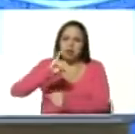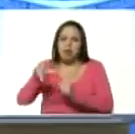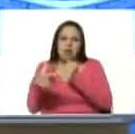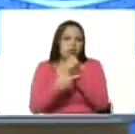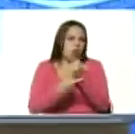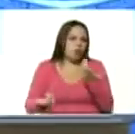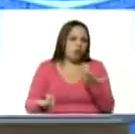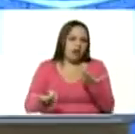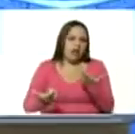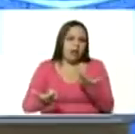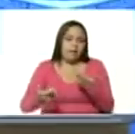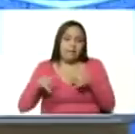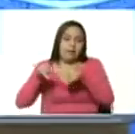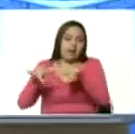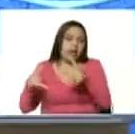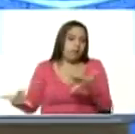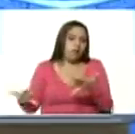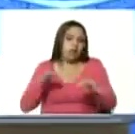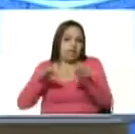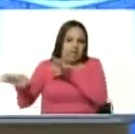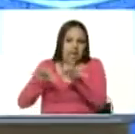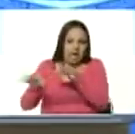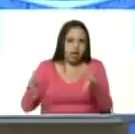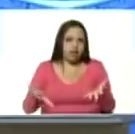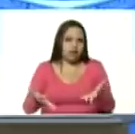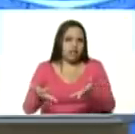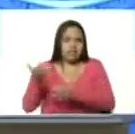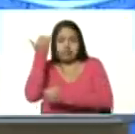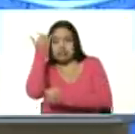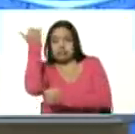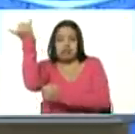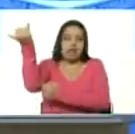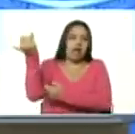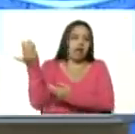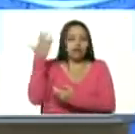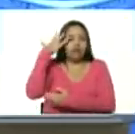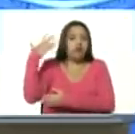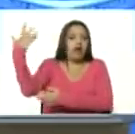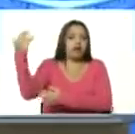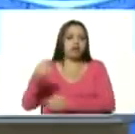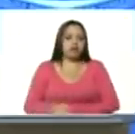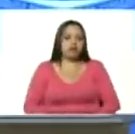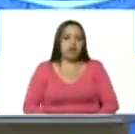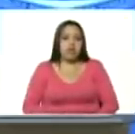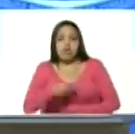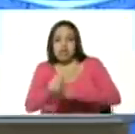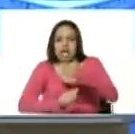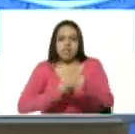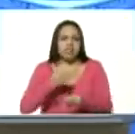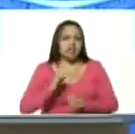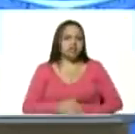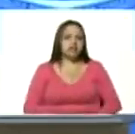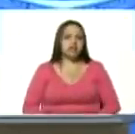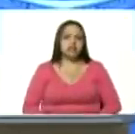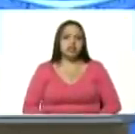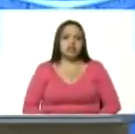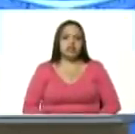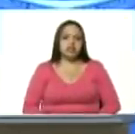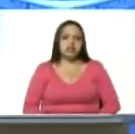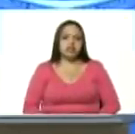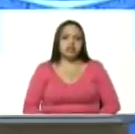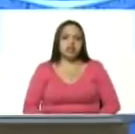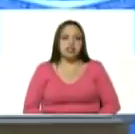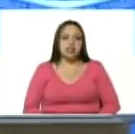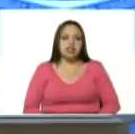pantomima, por qué persisten en esa fantasía, en esa instalación de la República de